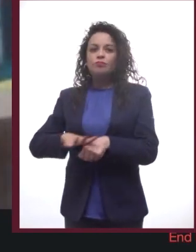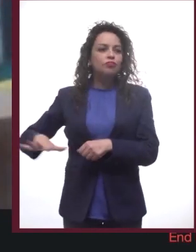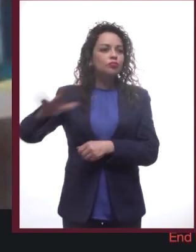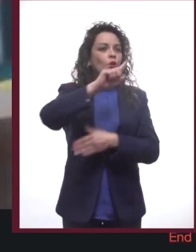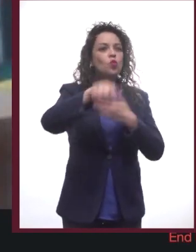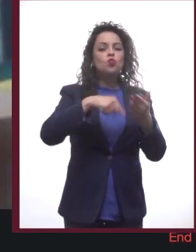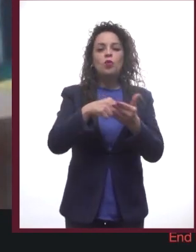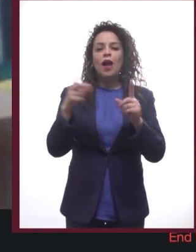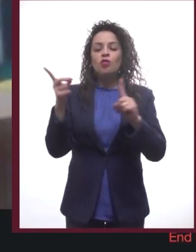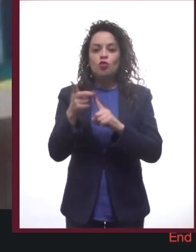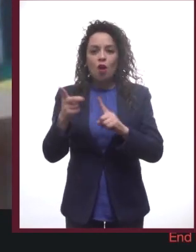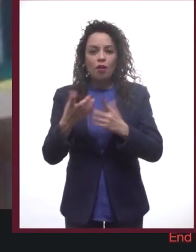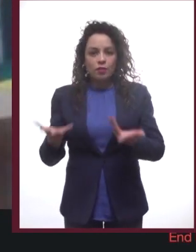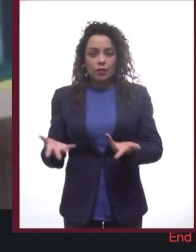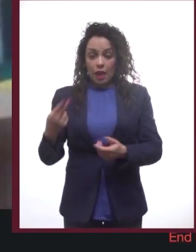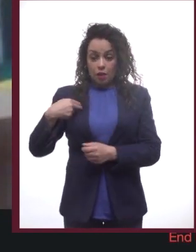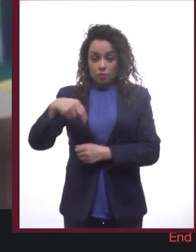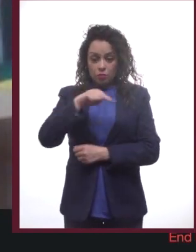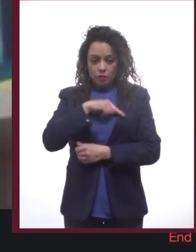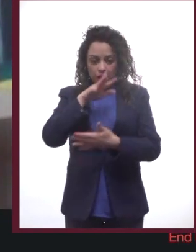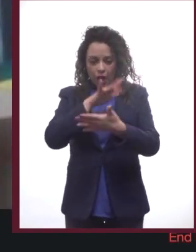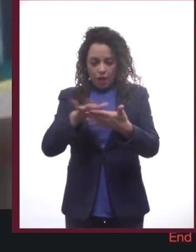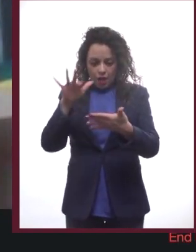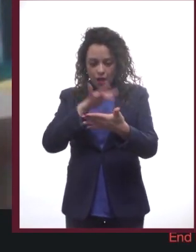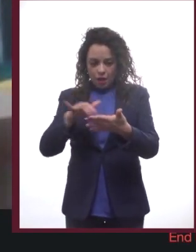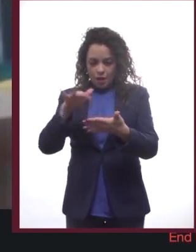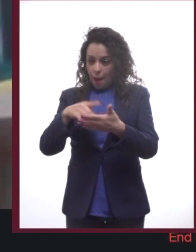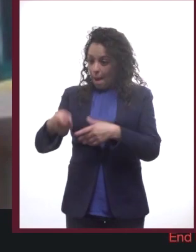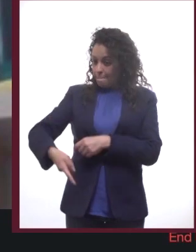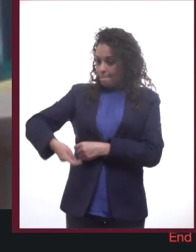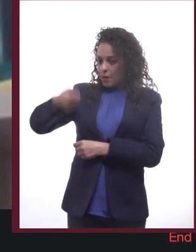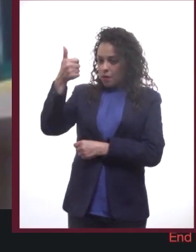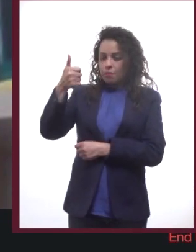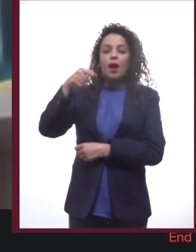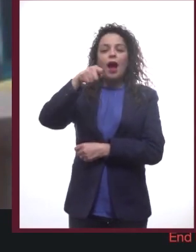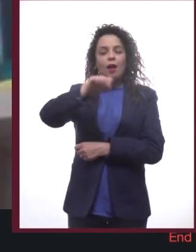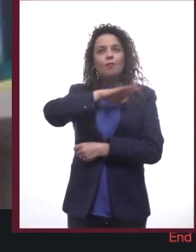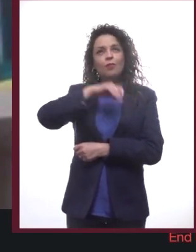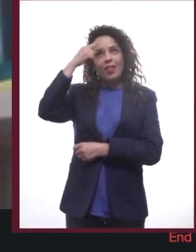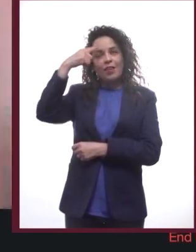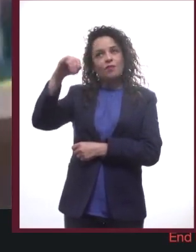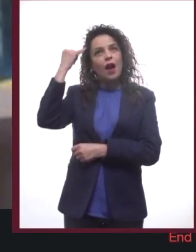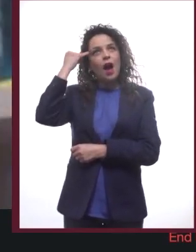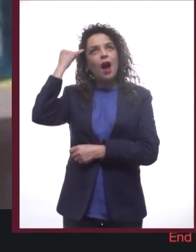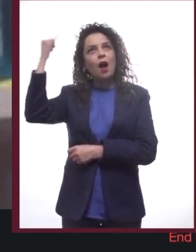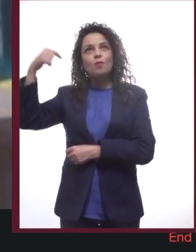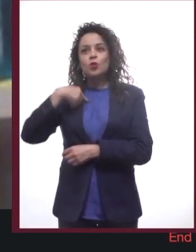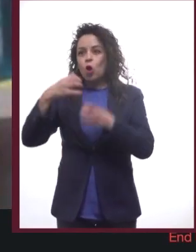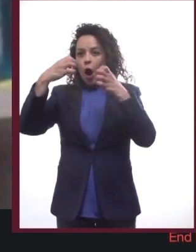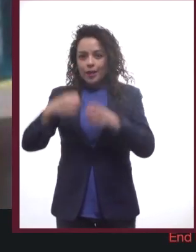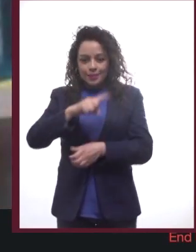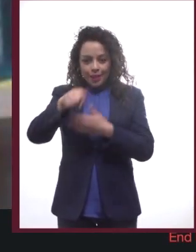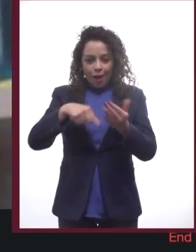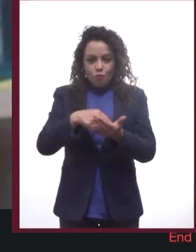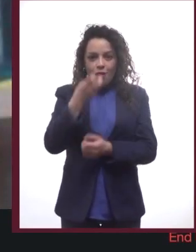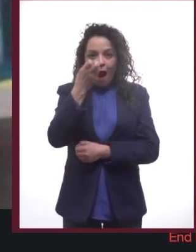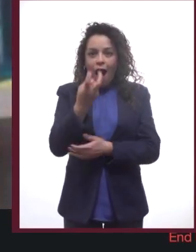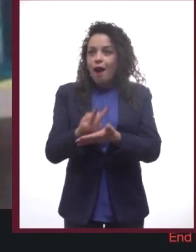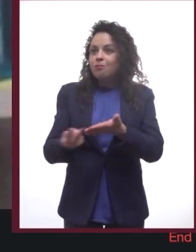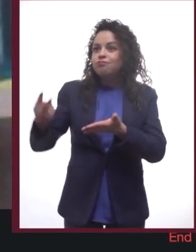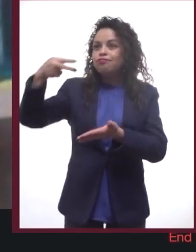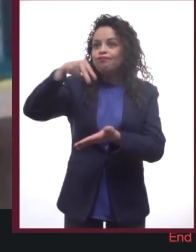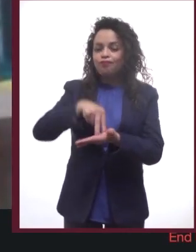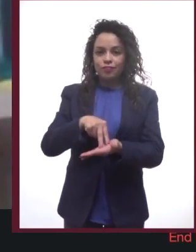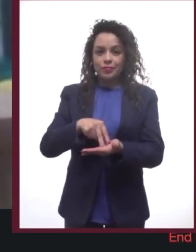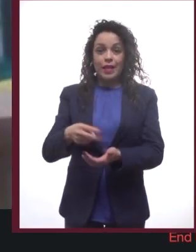escenario, muchas veces que nosotros podamos, conforme lo vamos leyendo por primera vez, pues imaginarnos que estamos ahí. Entonces son